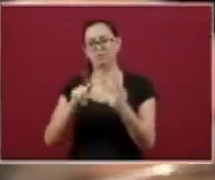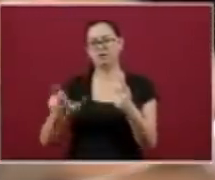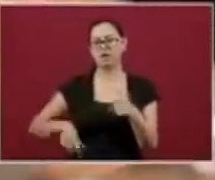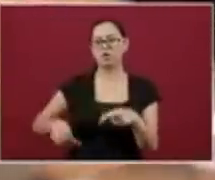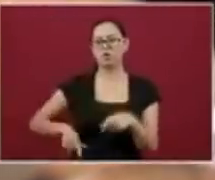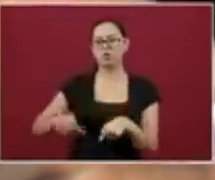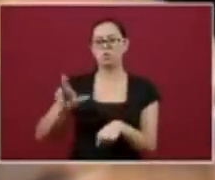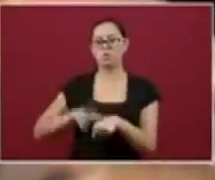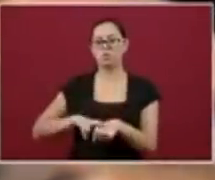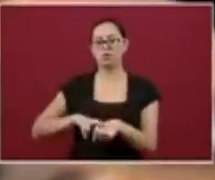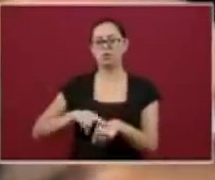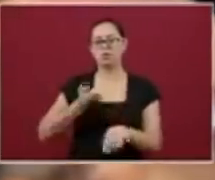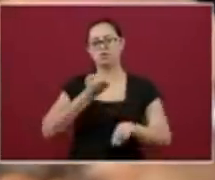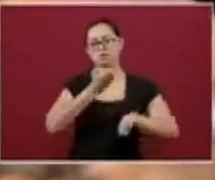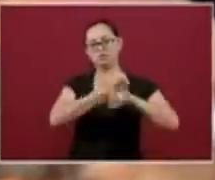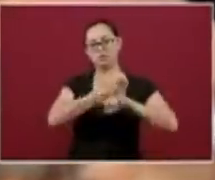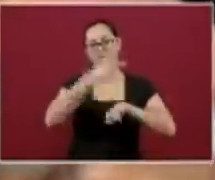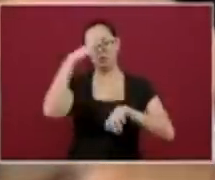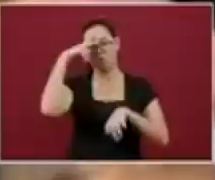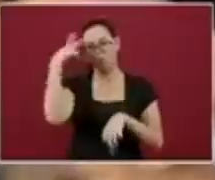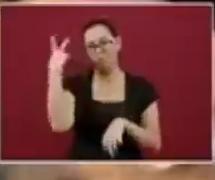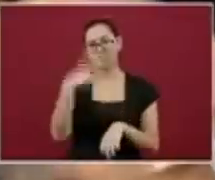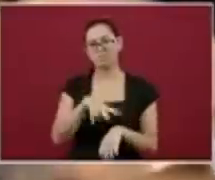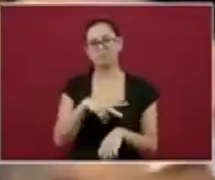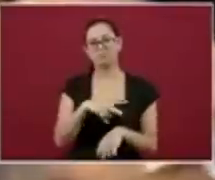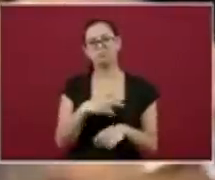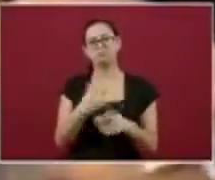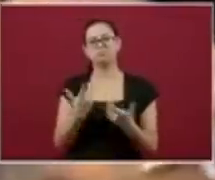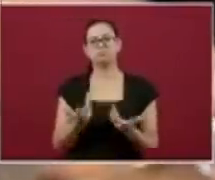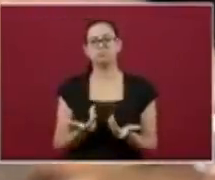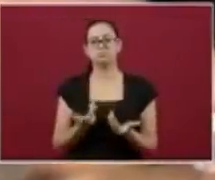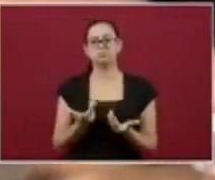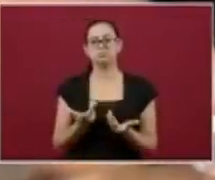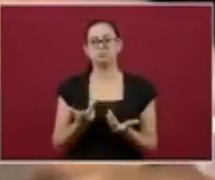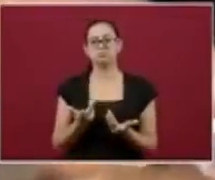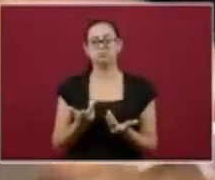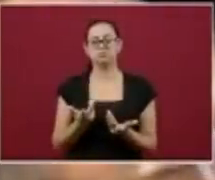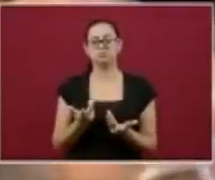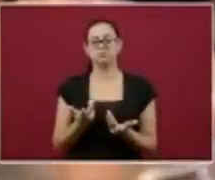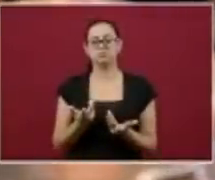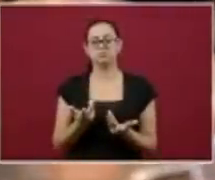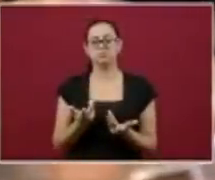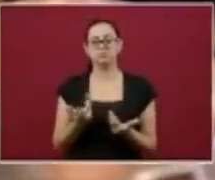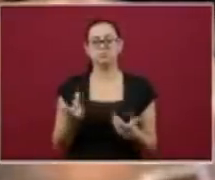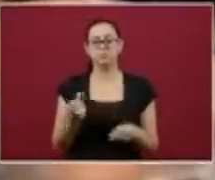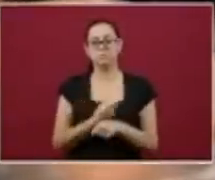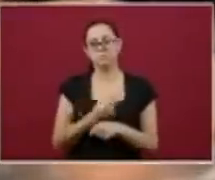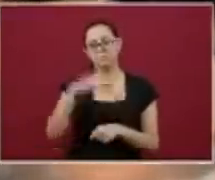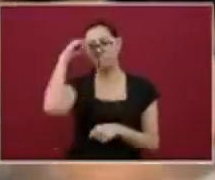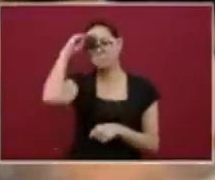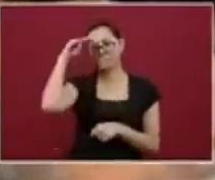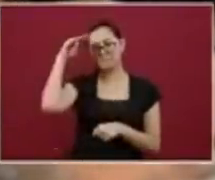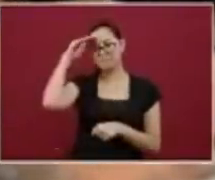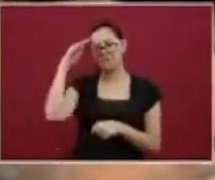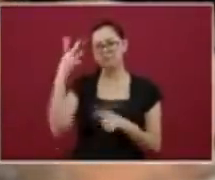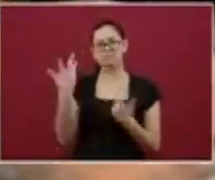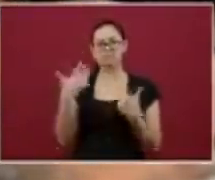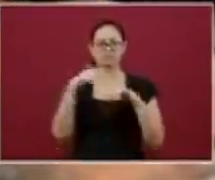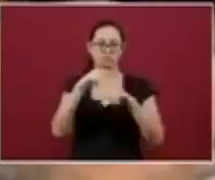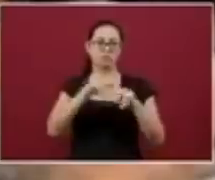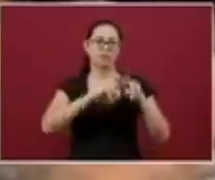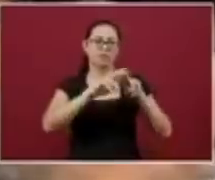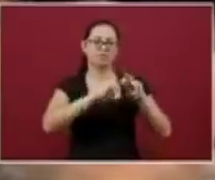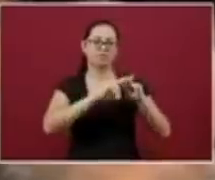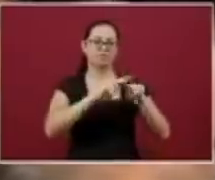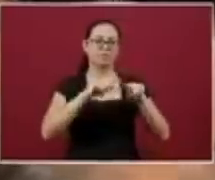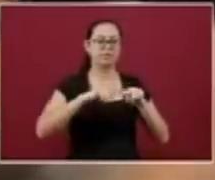del Estado de México, pues para externar qué es lo que piensa sobre que el tren de Toluca pues